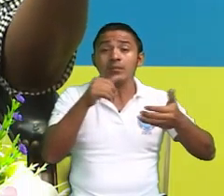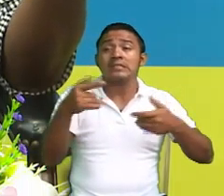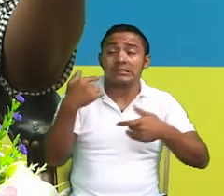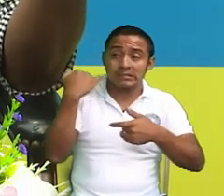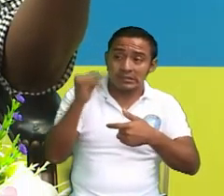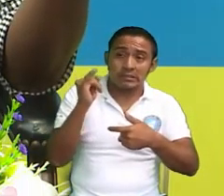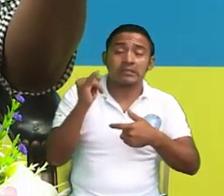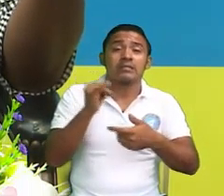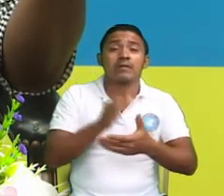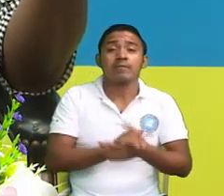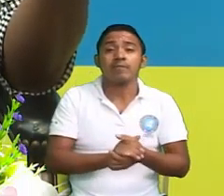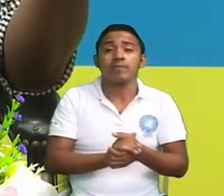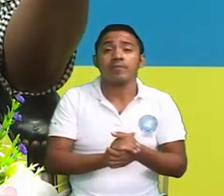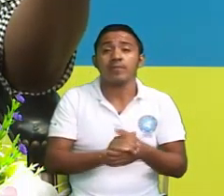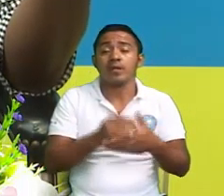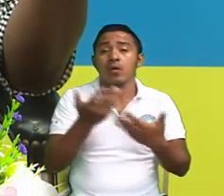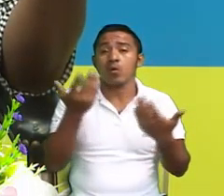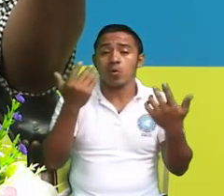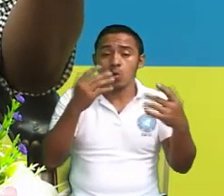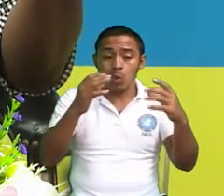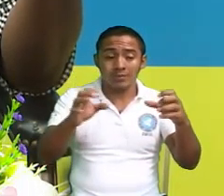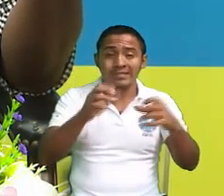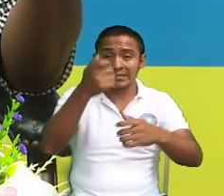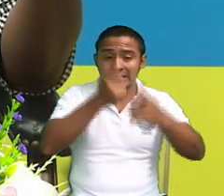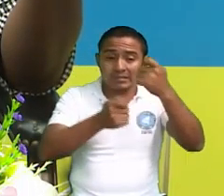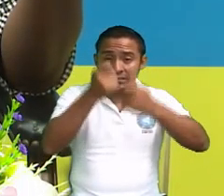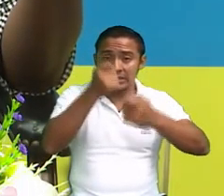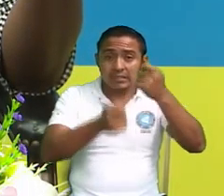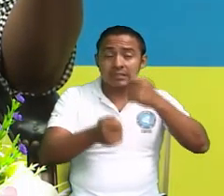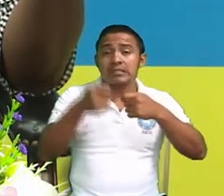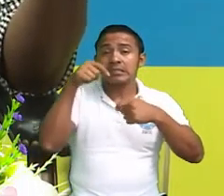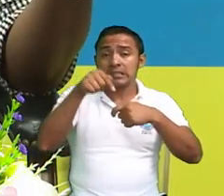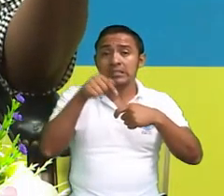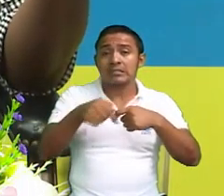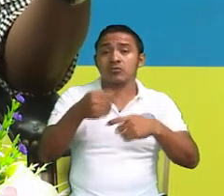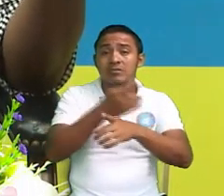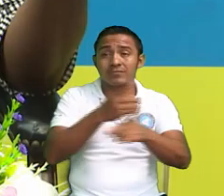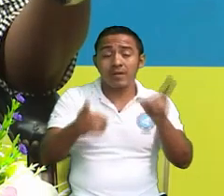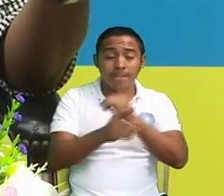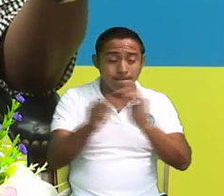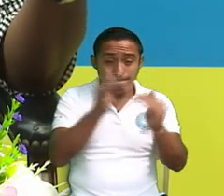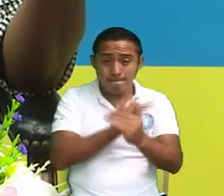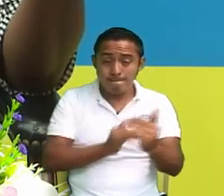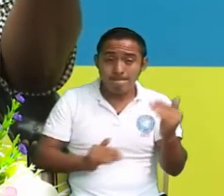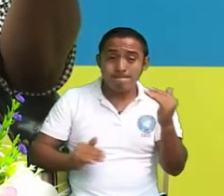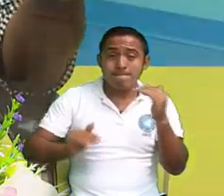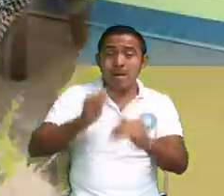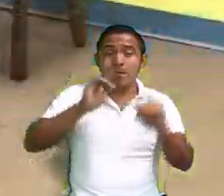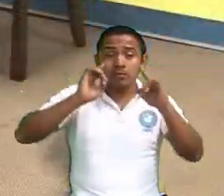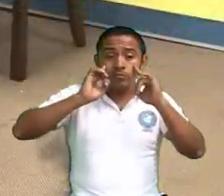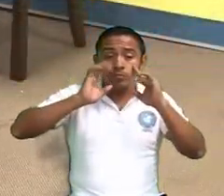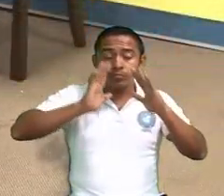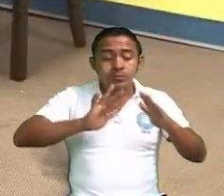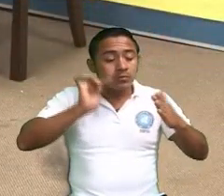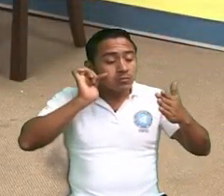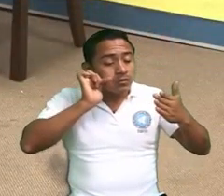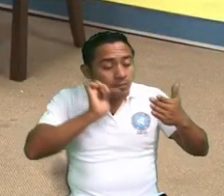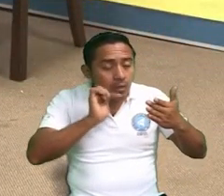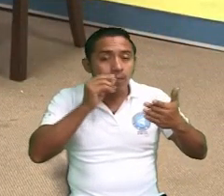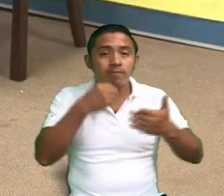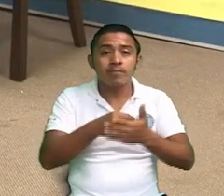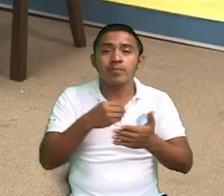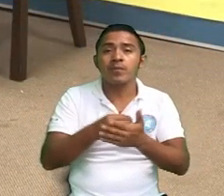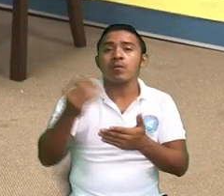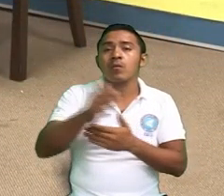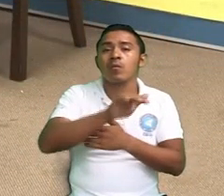que los productos lácteos son uno de los productos que debemos de tener más cuidado al momento de comprarlos. ¿Qué